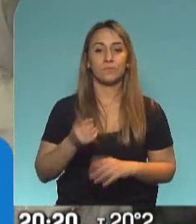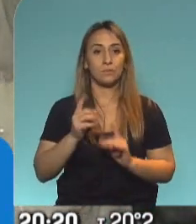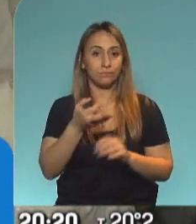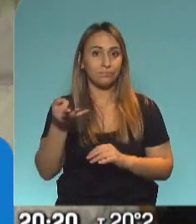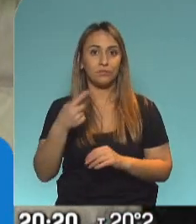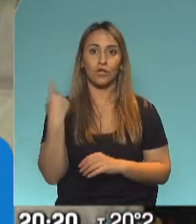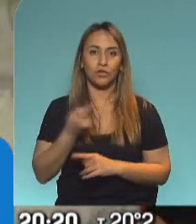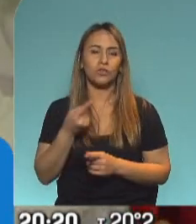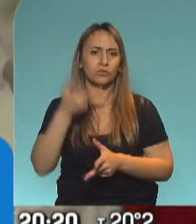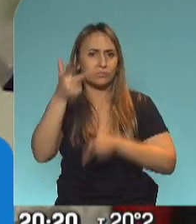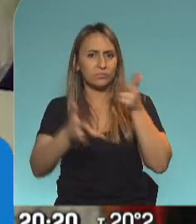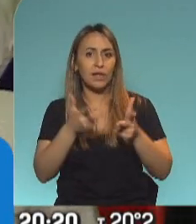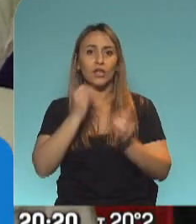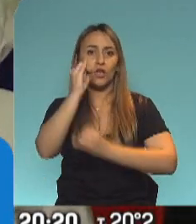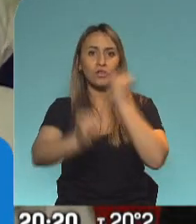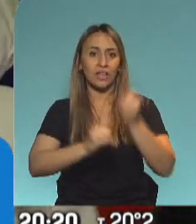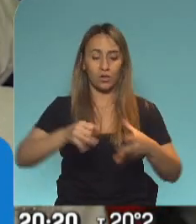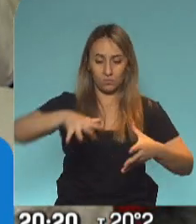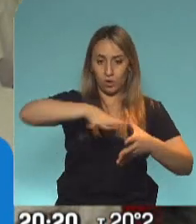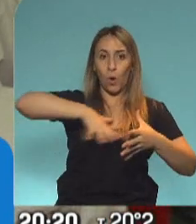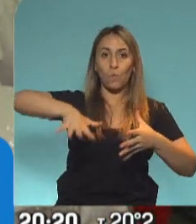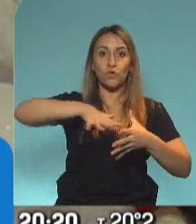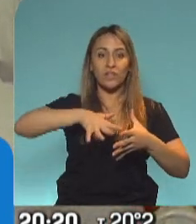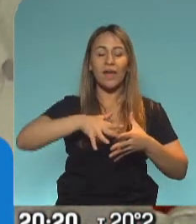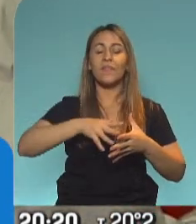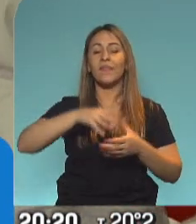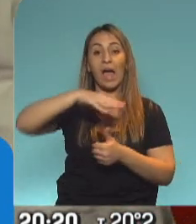la comunidad armenia que se está expresando aquí en la residencia del embajador de Turquía.